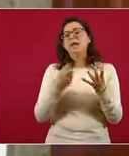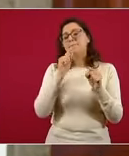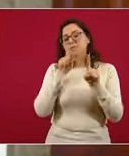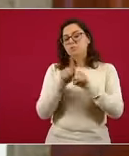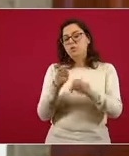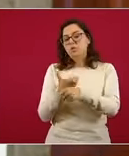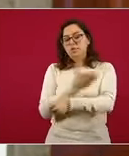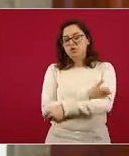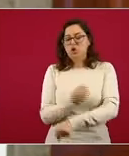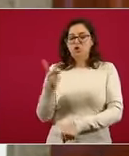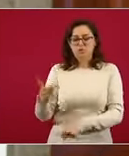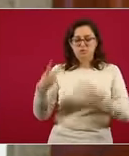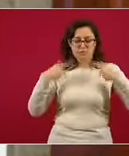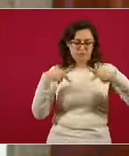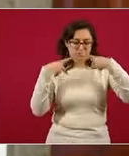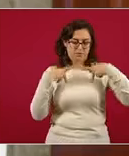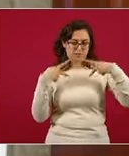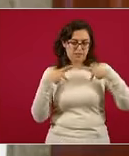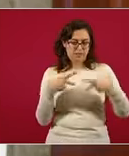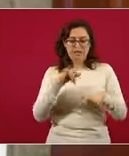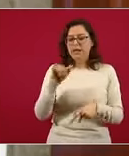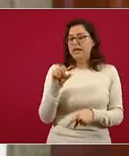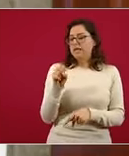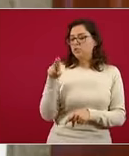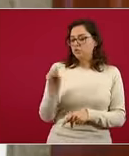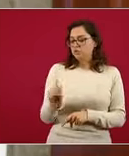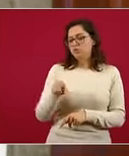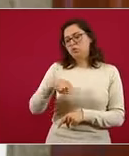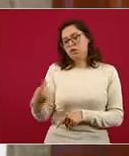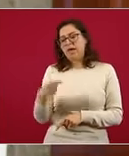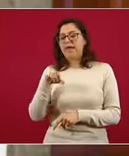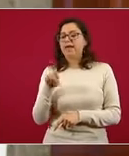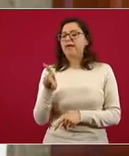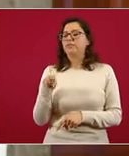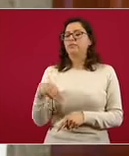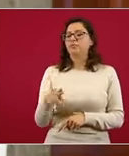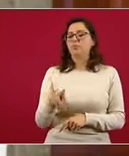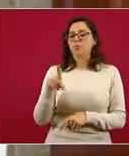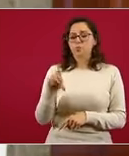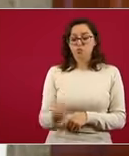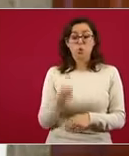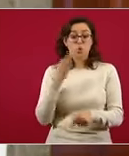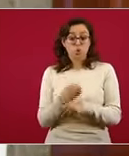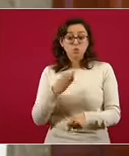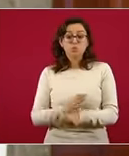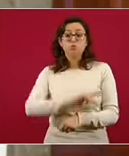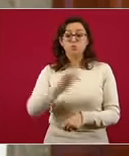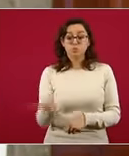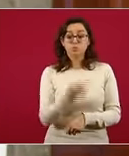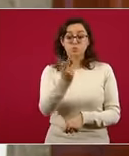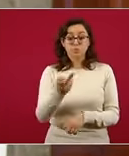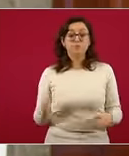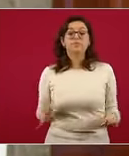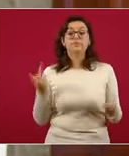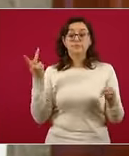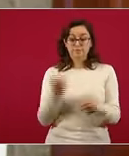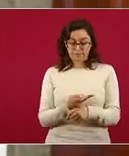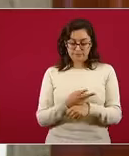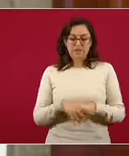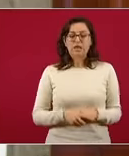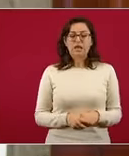Domínguez. La pregunta que yo tengo, doctor Gatell, están diciendo que ya empezaron con la